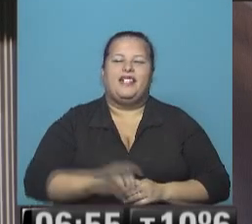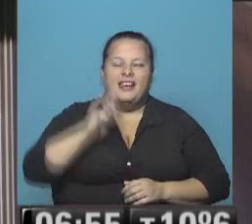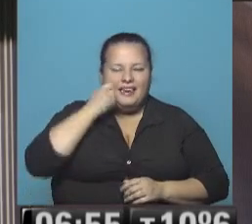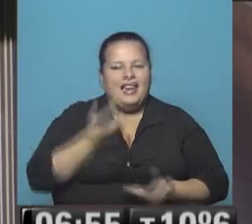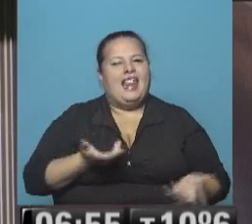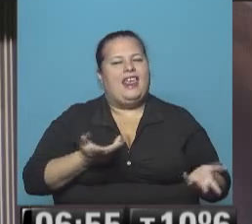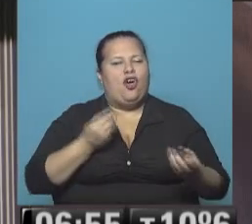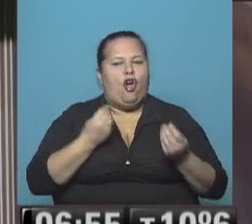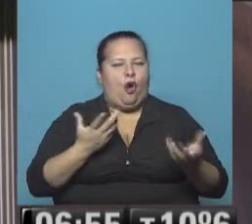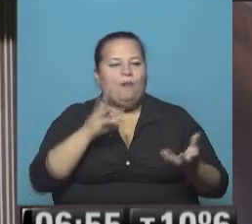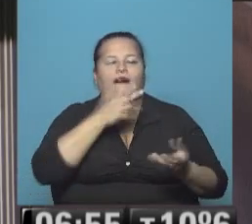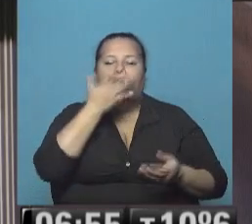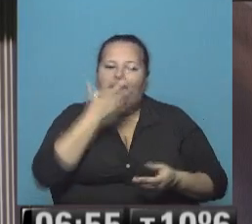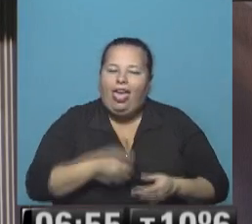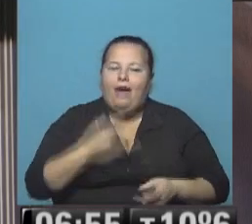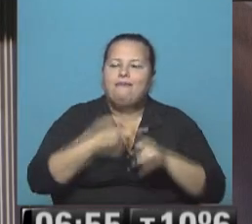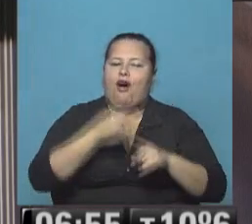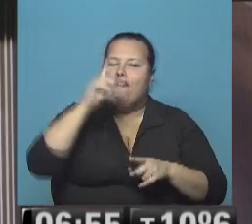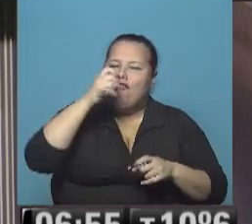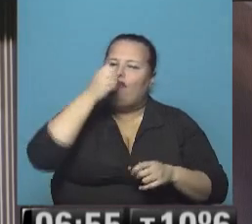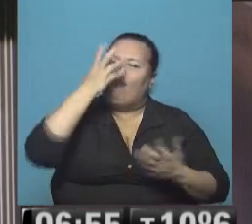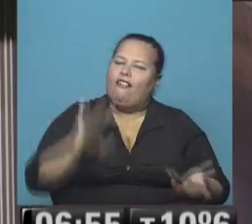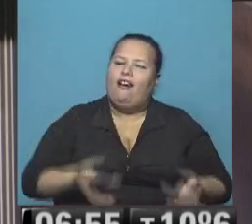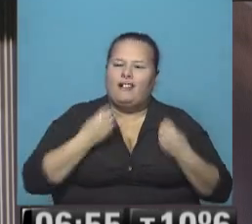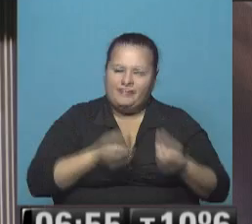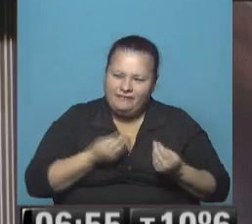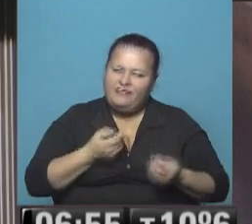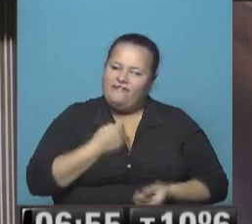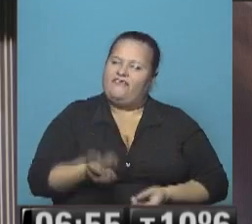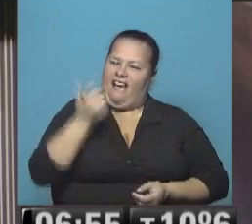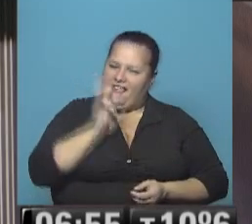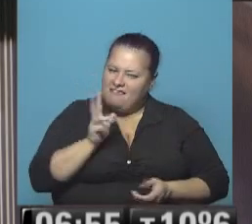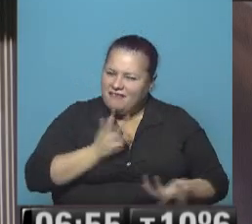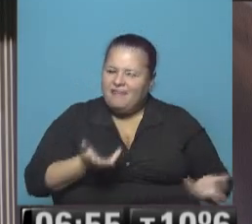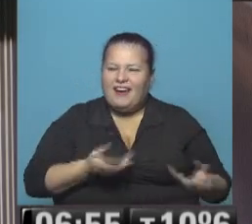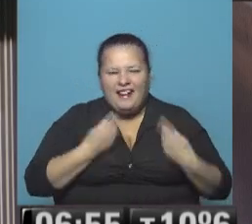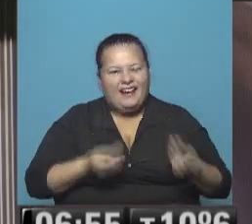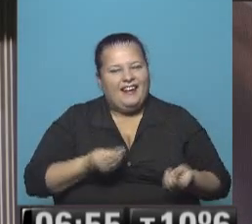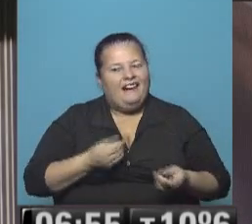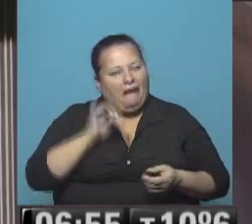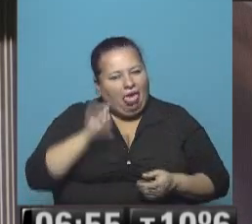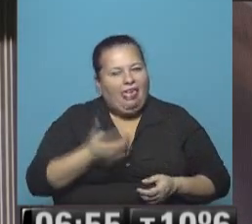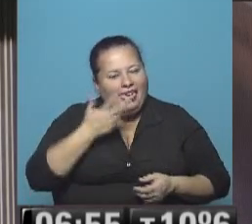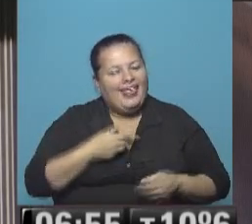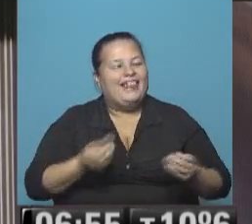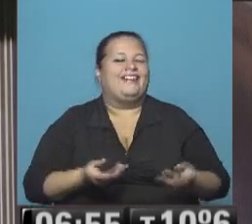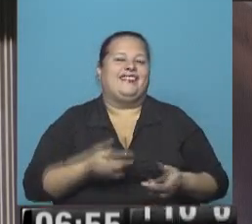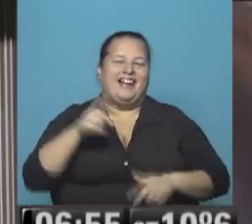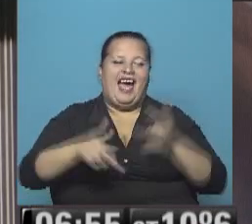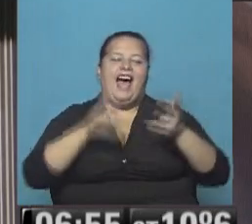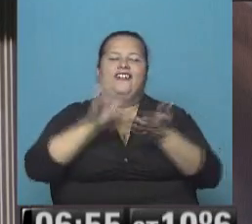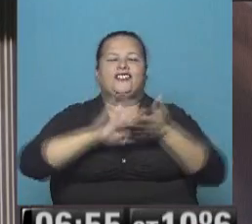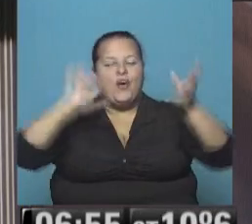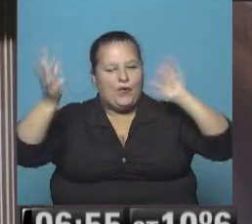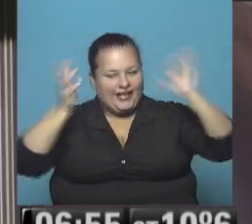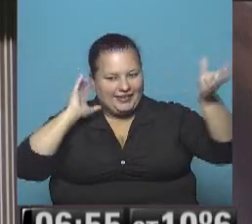inco para nos desarmamos las mujeres con una foto mira qué tan sobrio nos conformó con los conforman o bueno hablemos de esas después del